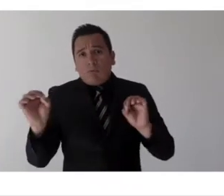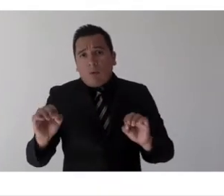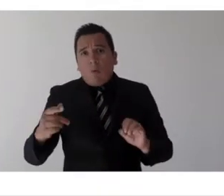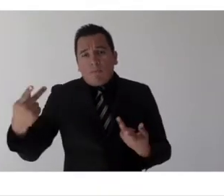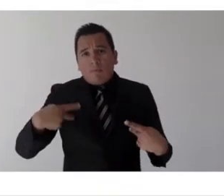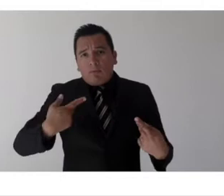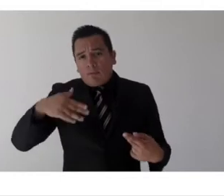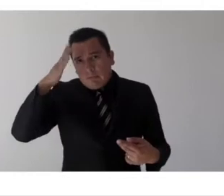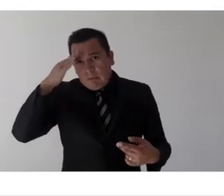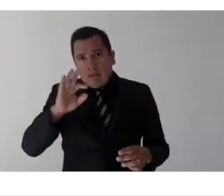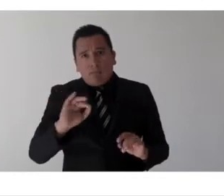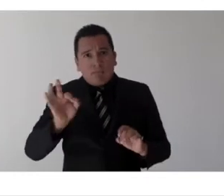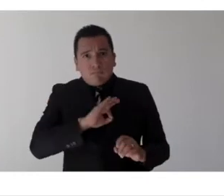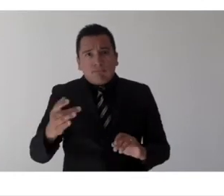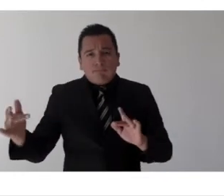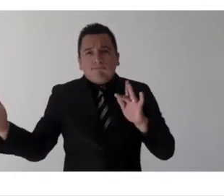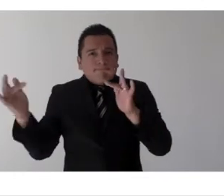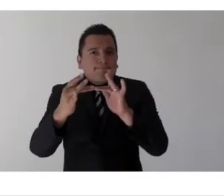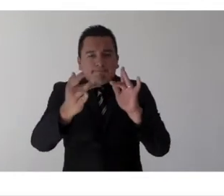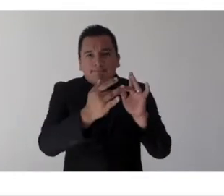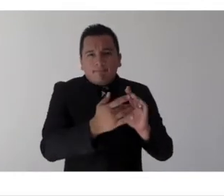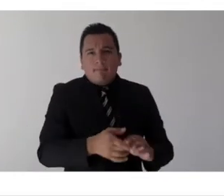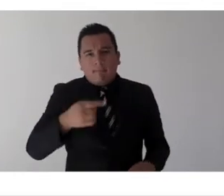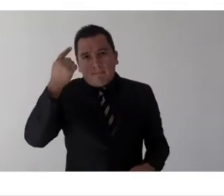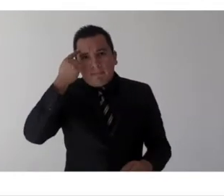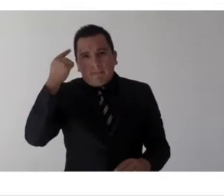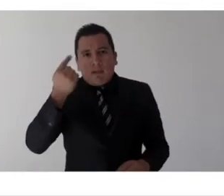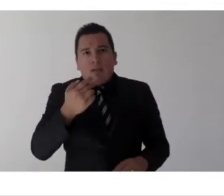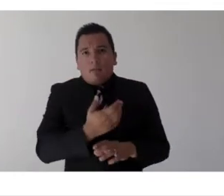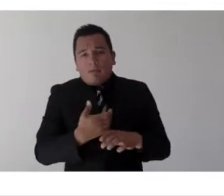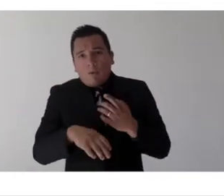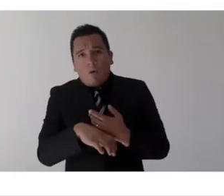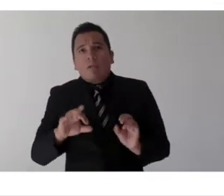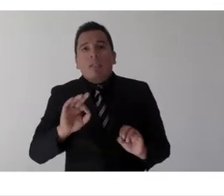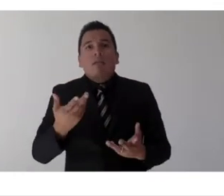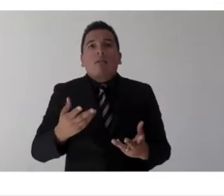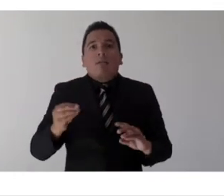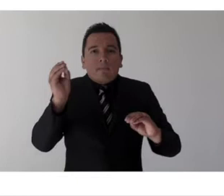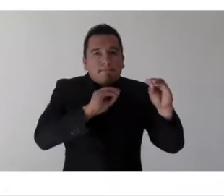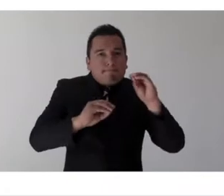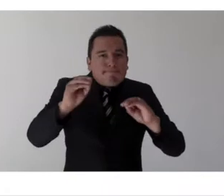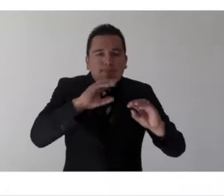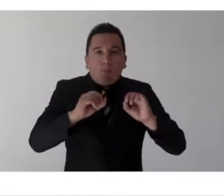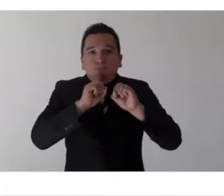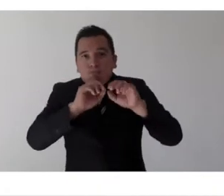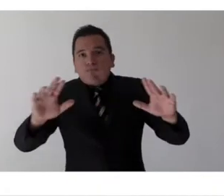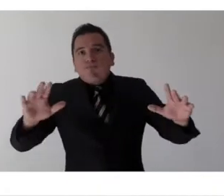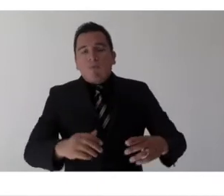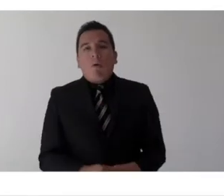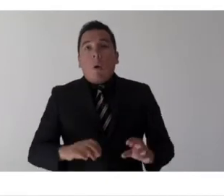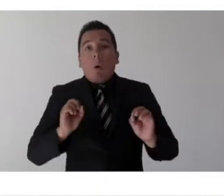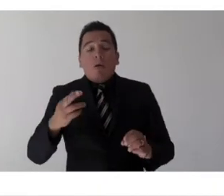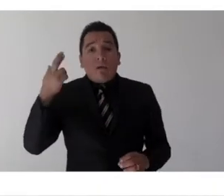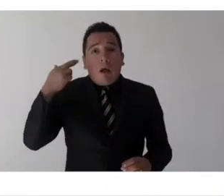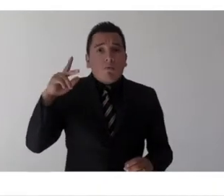que tenemos dentro del movimiento, a capacidades de diseño y difusión, acceso a medios de comunicación, otras cosas que